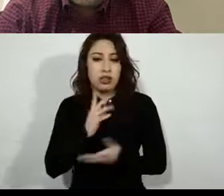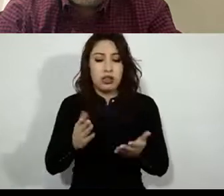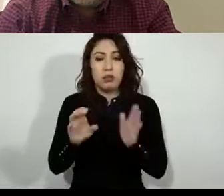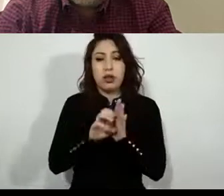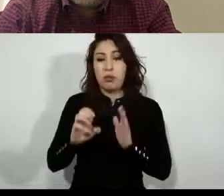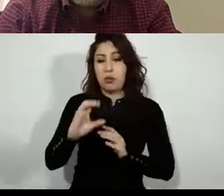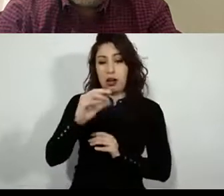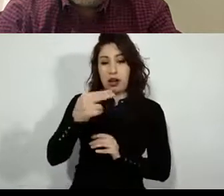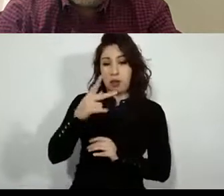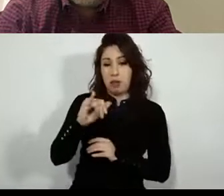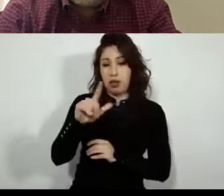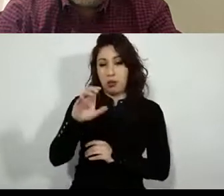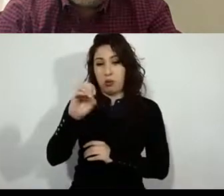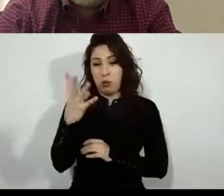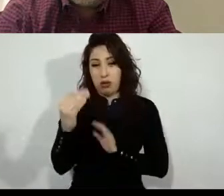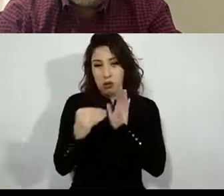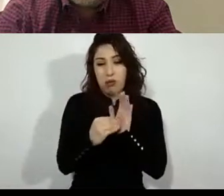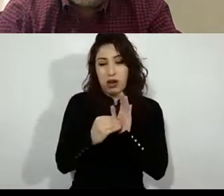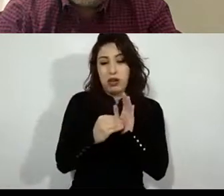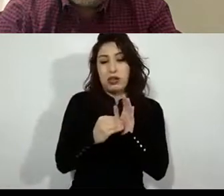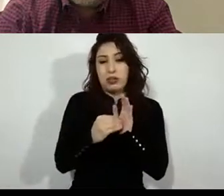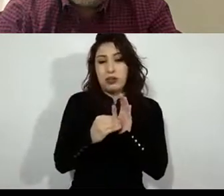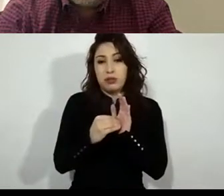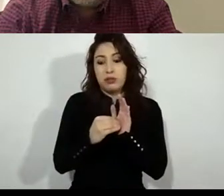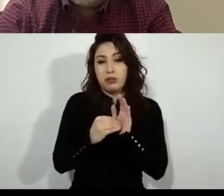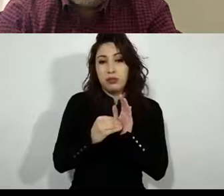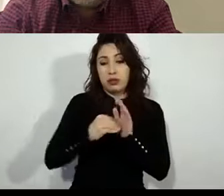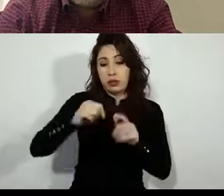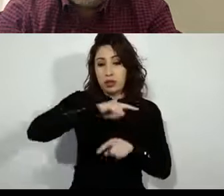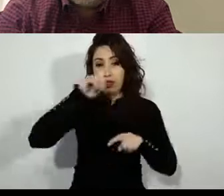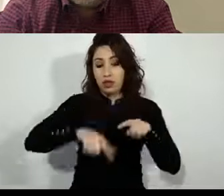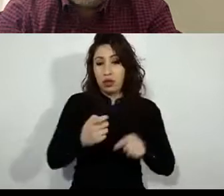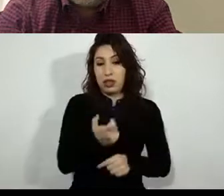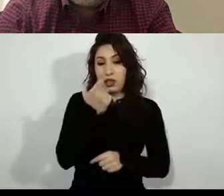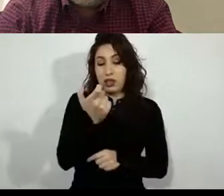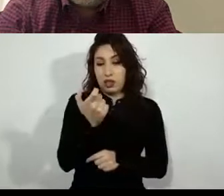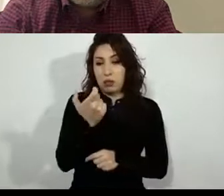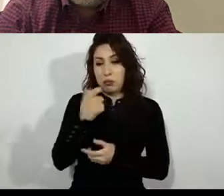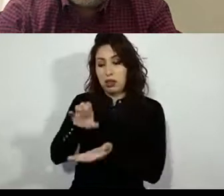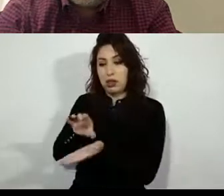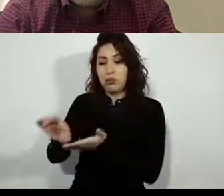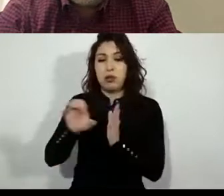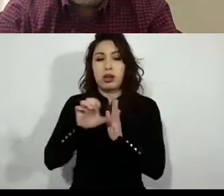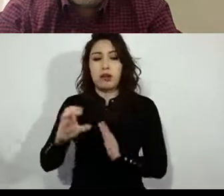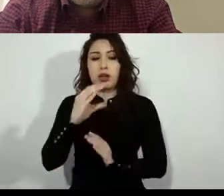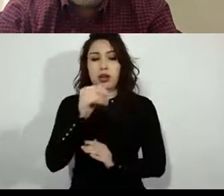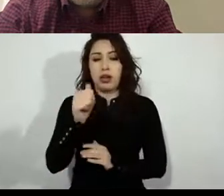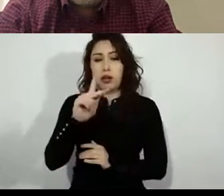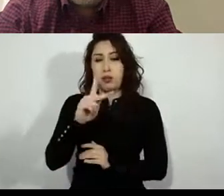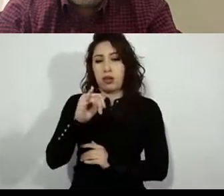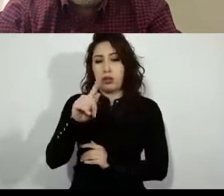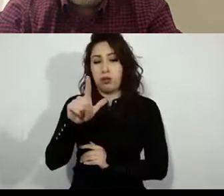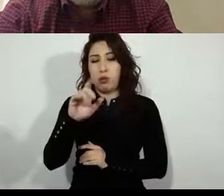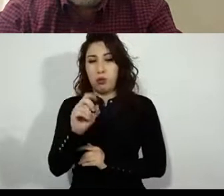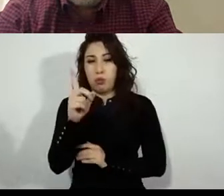4000, no de los capítulos que son regularizables. Por ejemplo, el 1000. O sea, nosotros no podemos hacer un